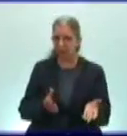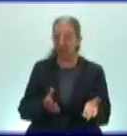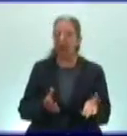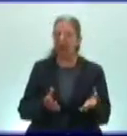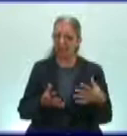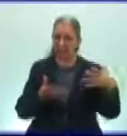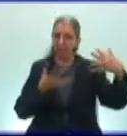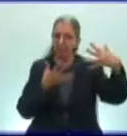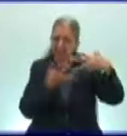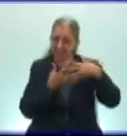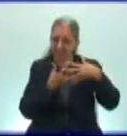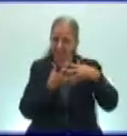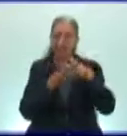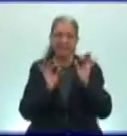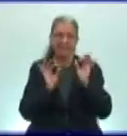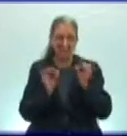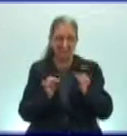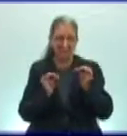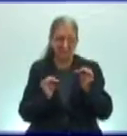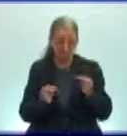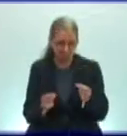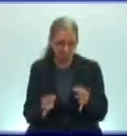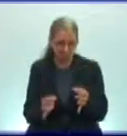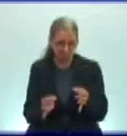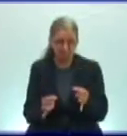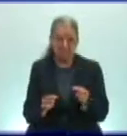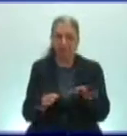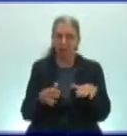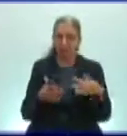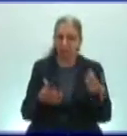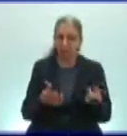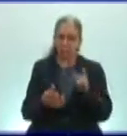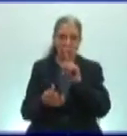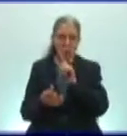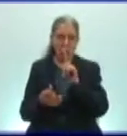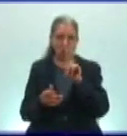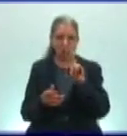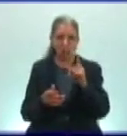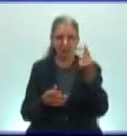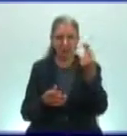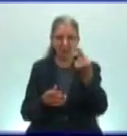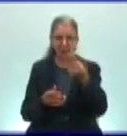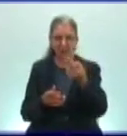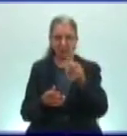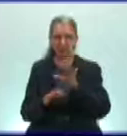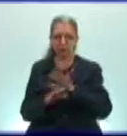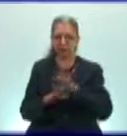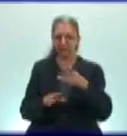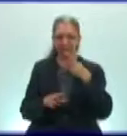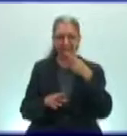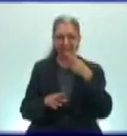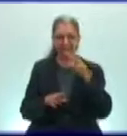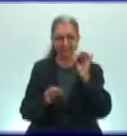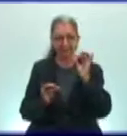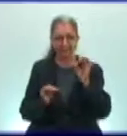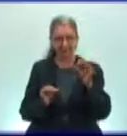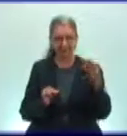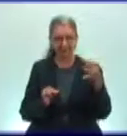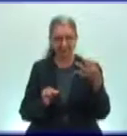con la cantidad de protones en su núcleo. Por tanto, este átomo tiene 11 protones en su